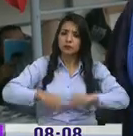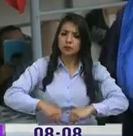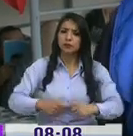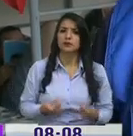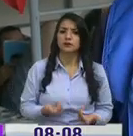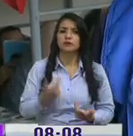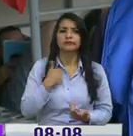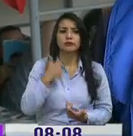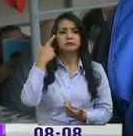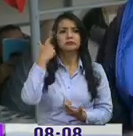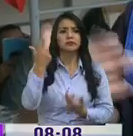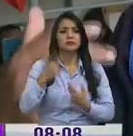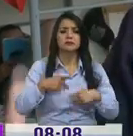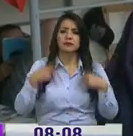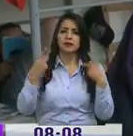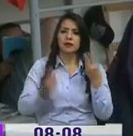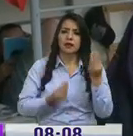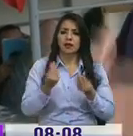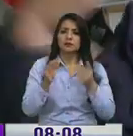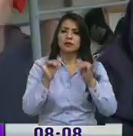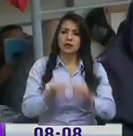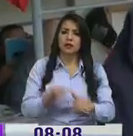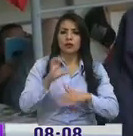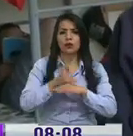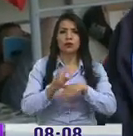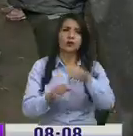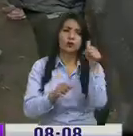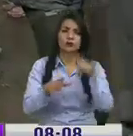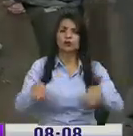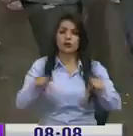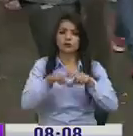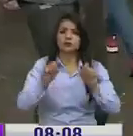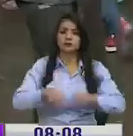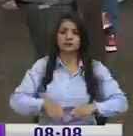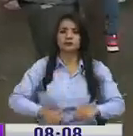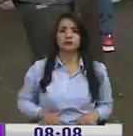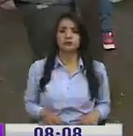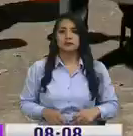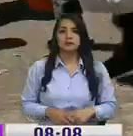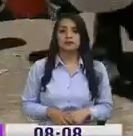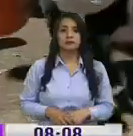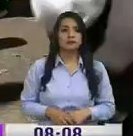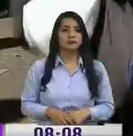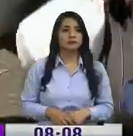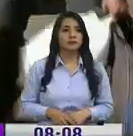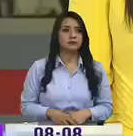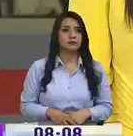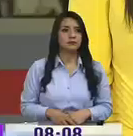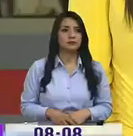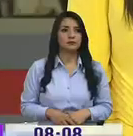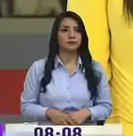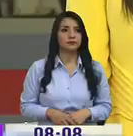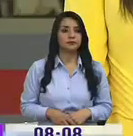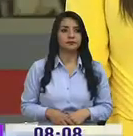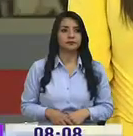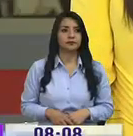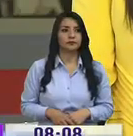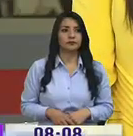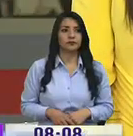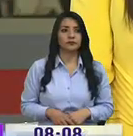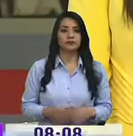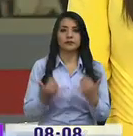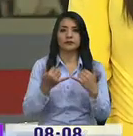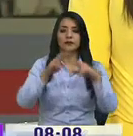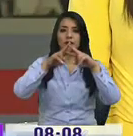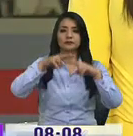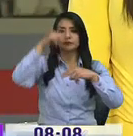van a hacer de su vida, si continúan aquí, si van a otros lugares. En Quito informó Adriana Rojas. Vamos a revisar